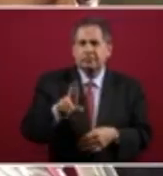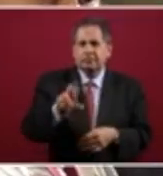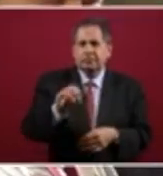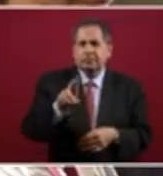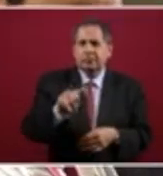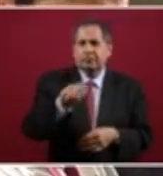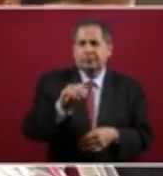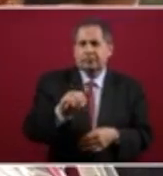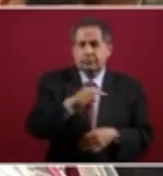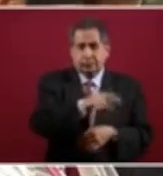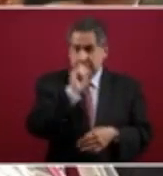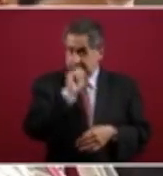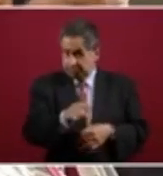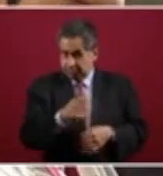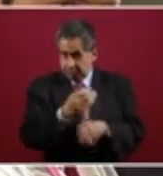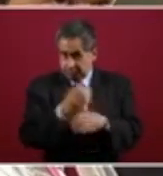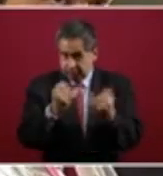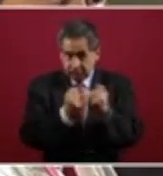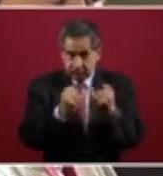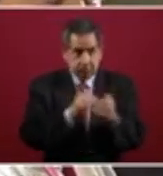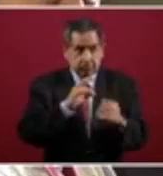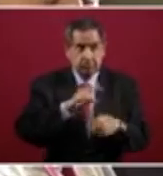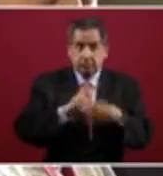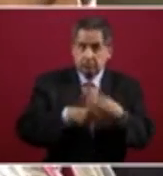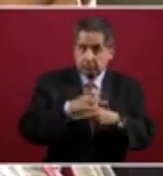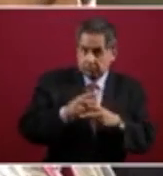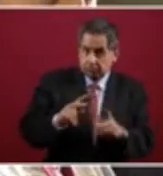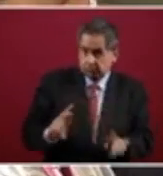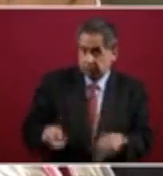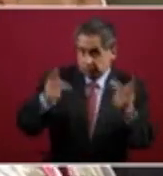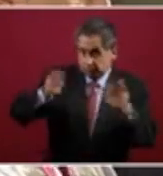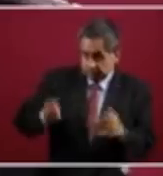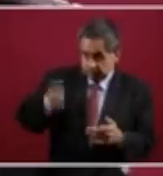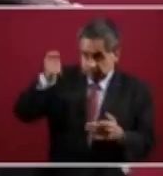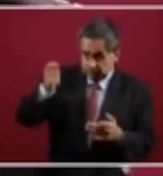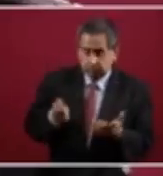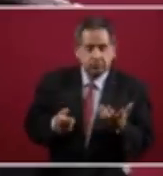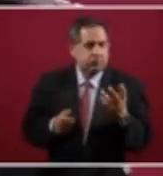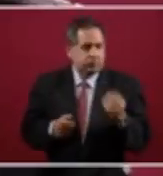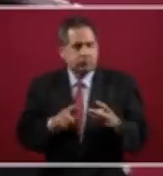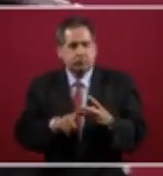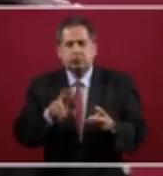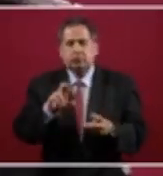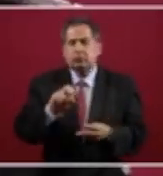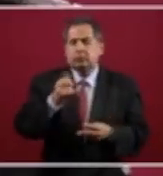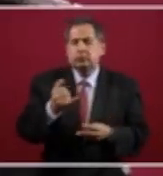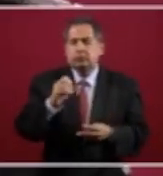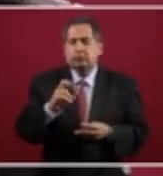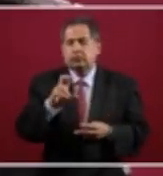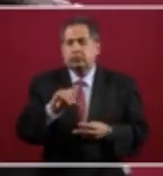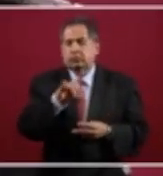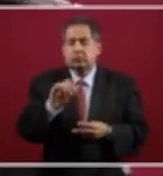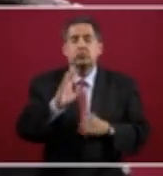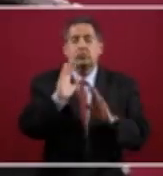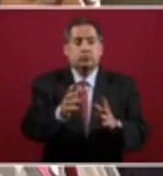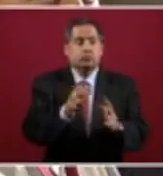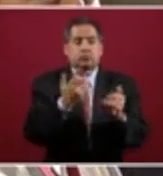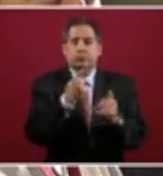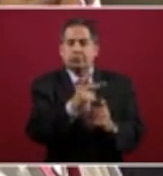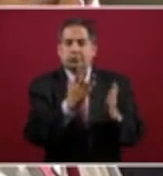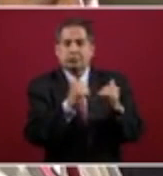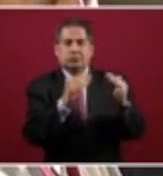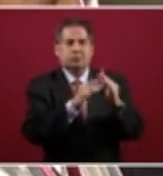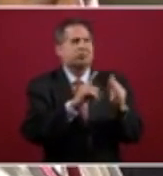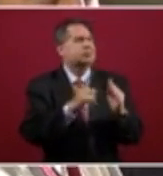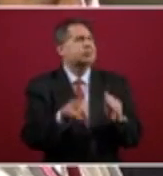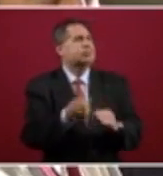también entran en esta subasta? Y también quisiera saber si Rosy Orozco ya devolvió la casa que era del